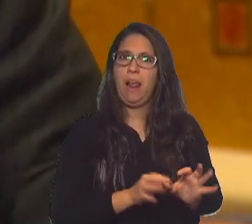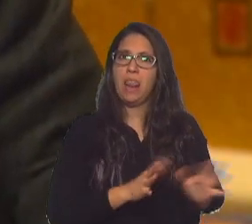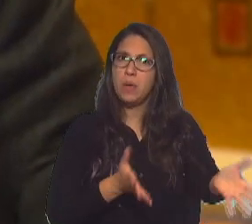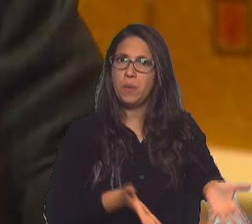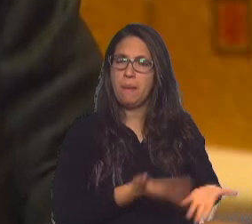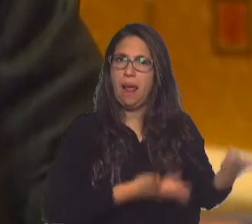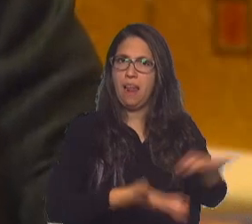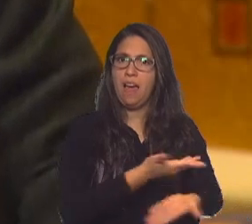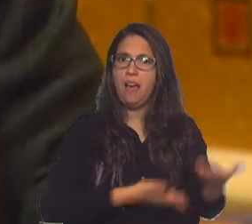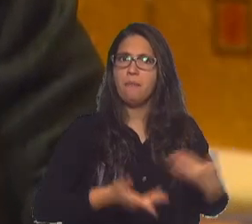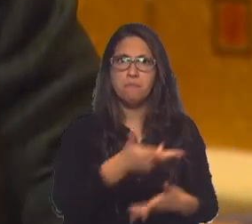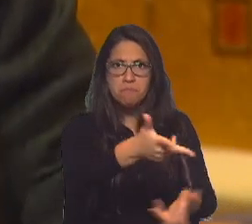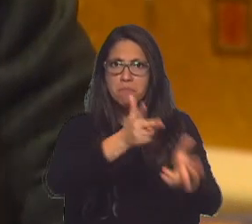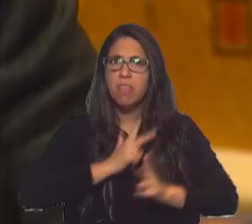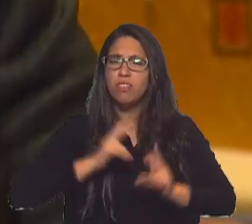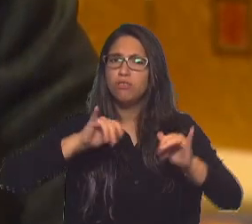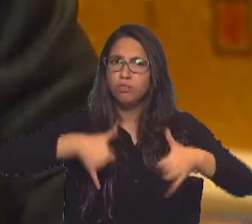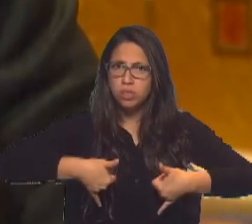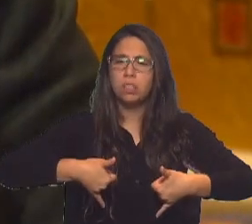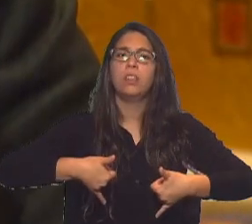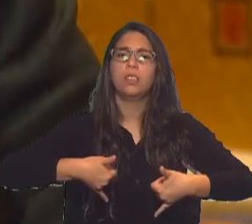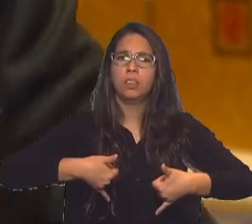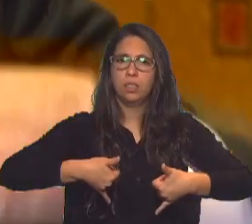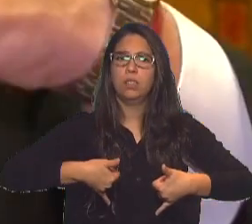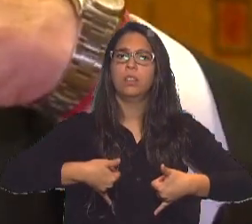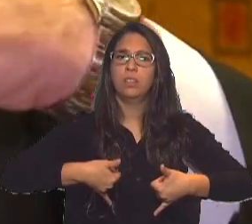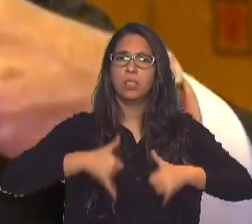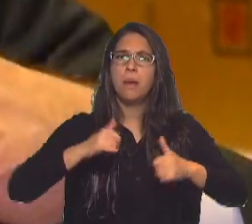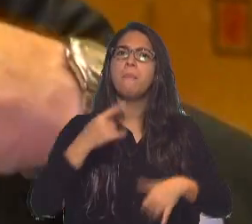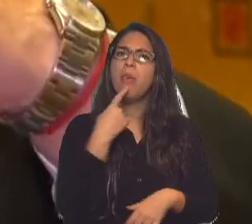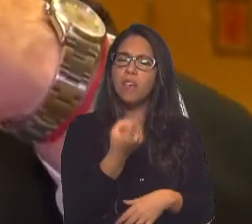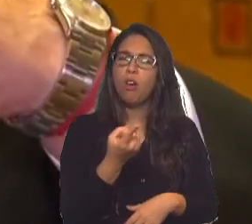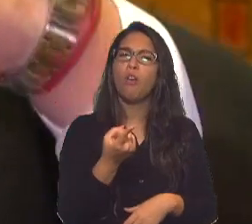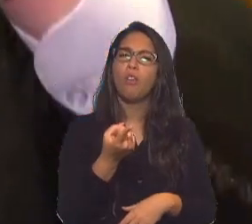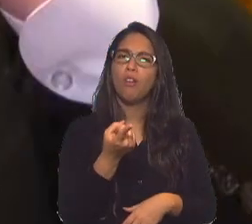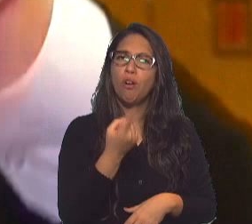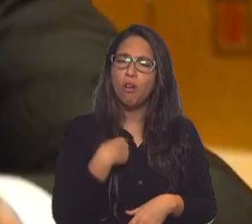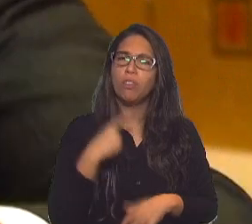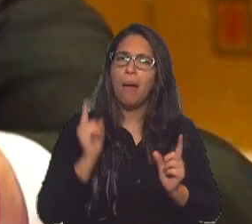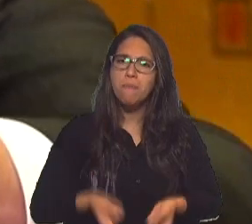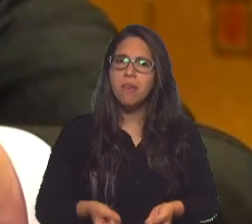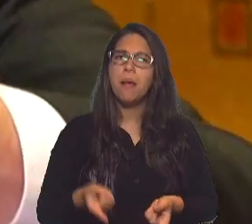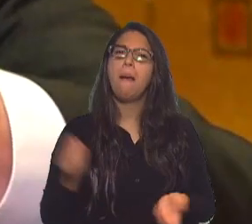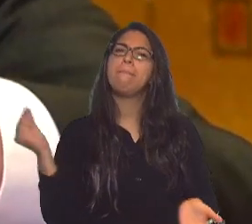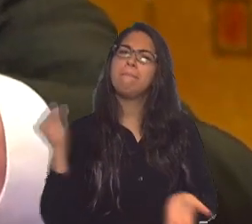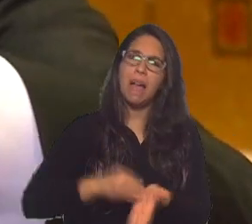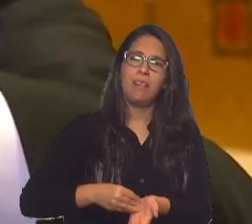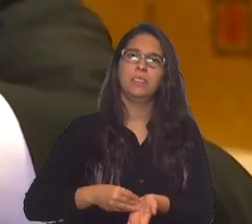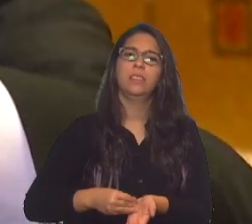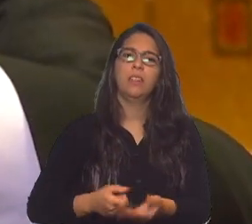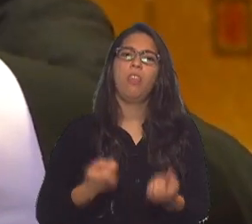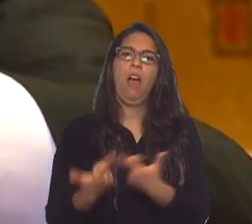disponibilidad, me dijo que sí, que contemos con eso, pero además me dijo vamos a apostar más por ustedes, así que